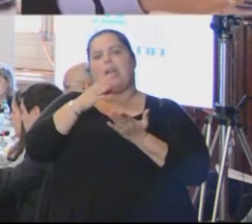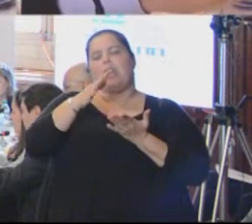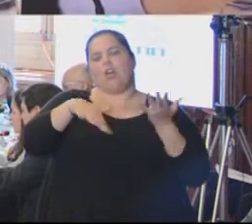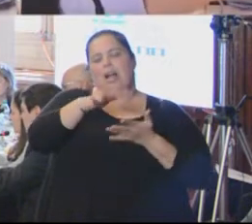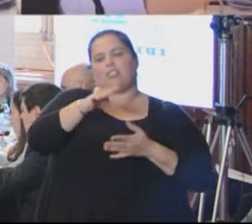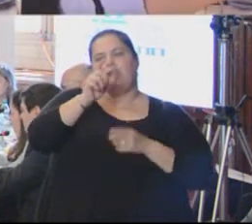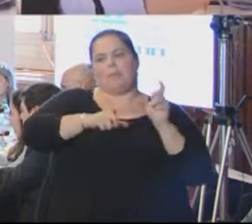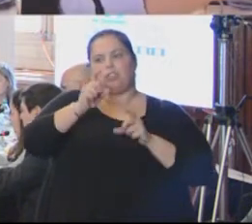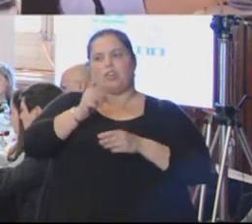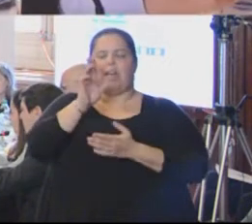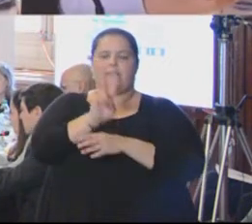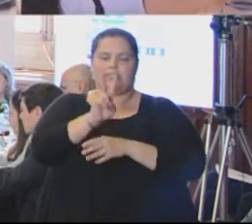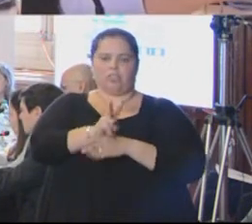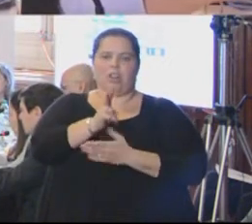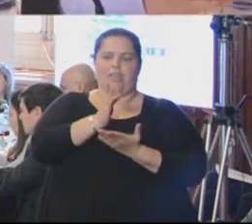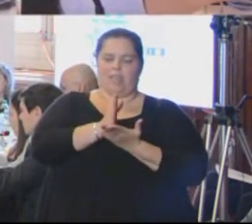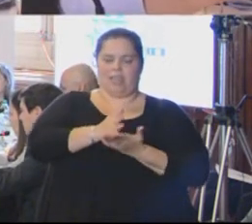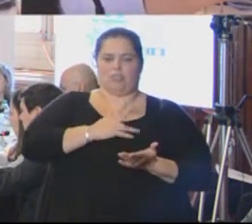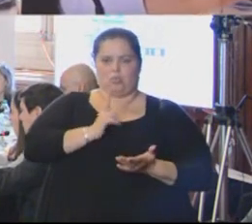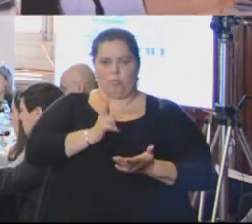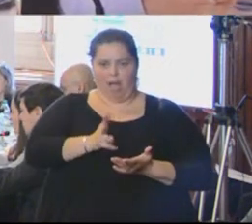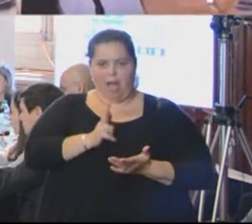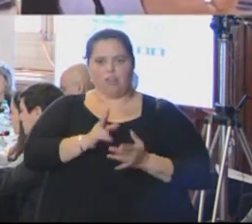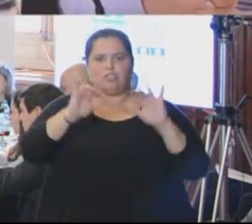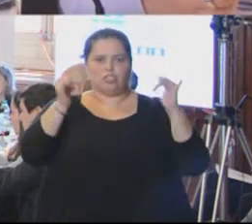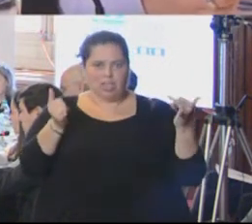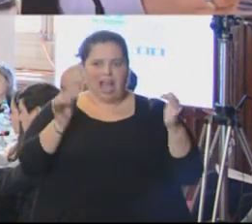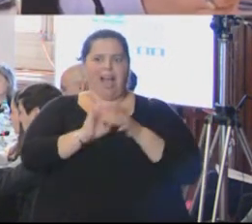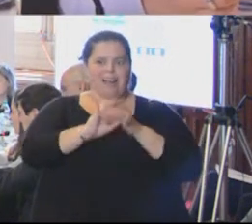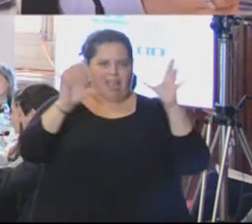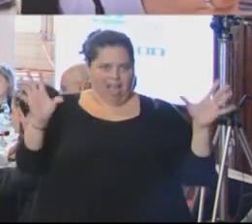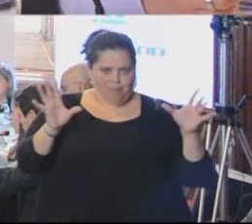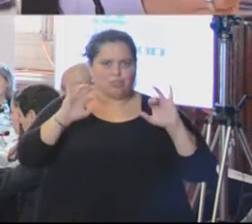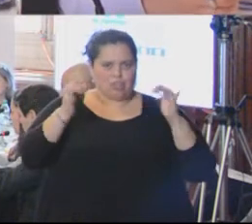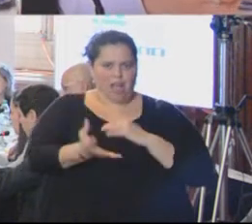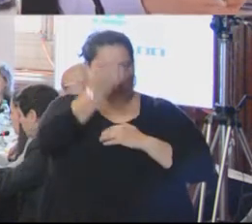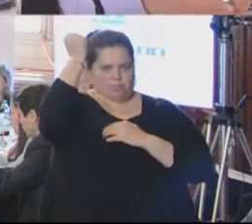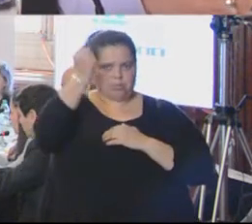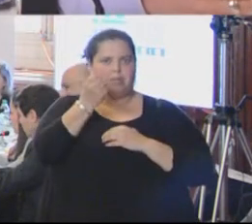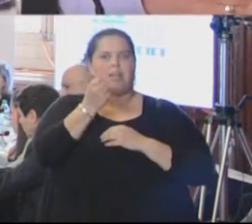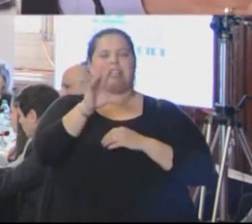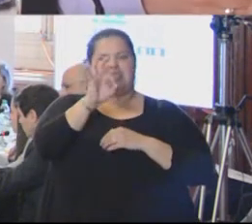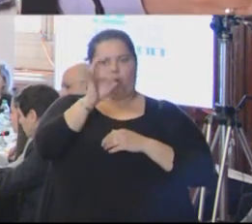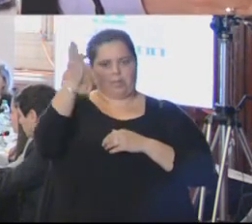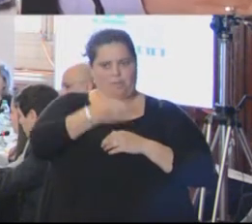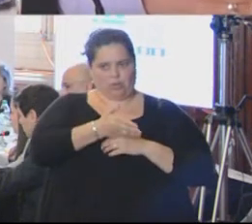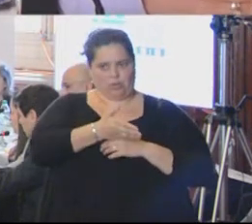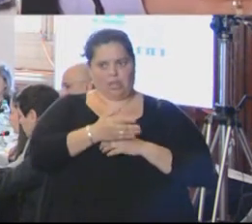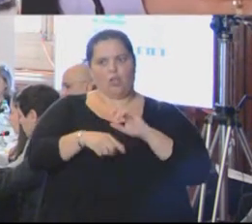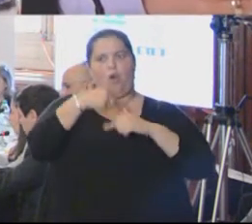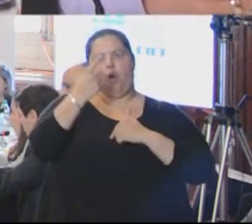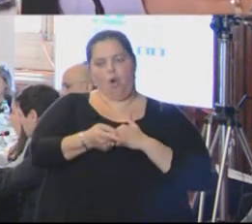la tasa de esclarecimiento es del 50%, avance procesal muy superior al desempeño de la entidad en otros casos de homicidio